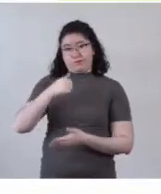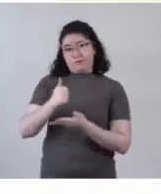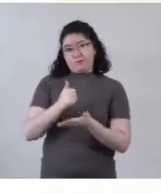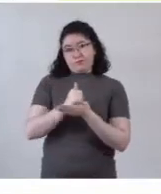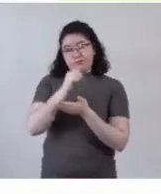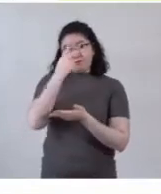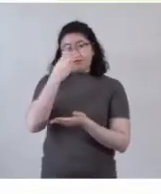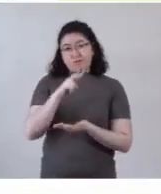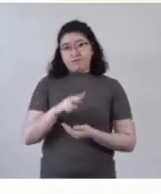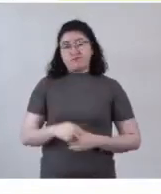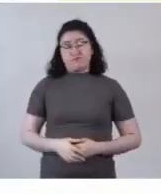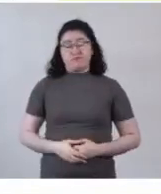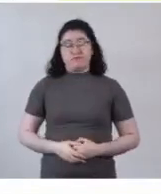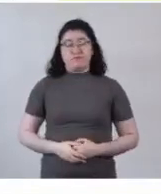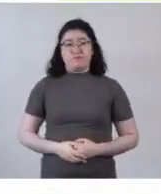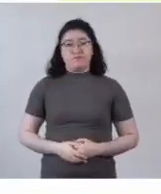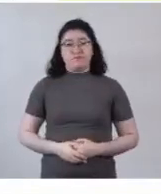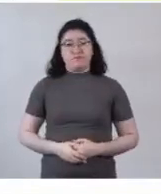México.